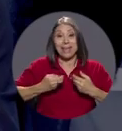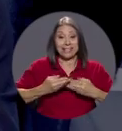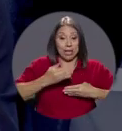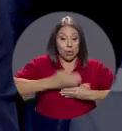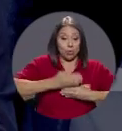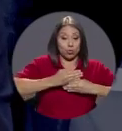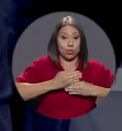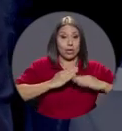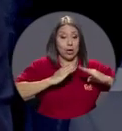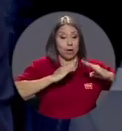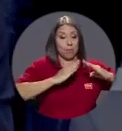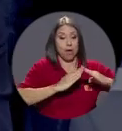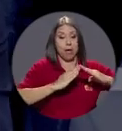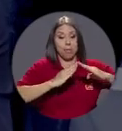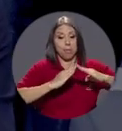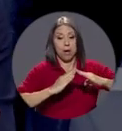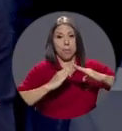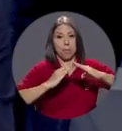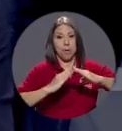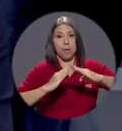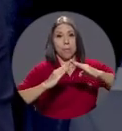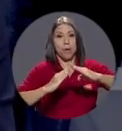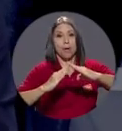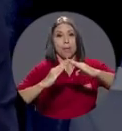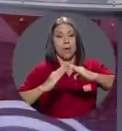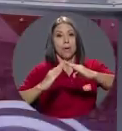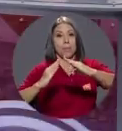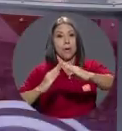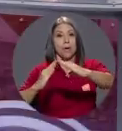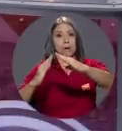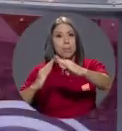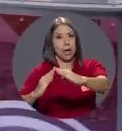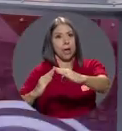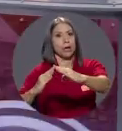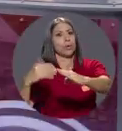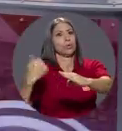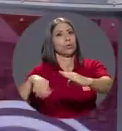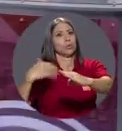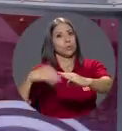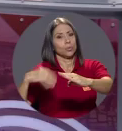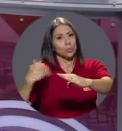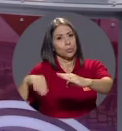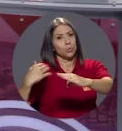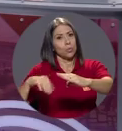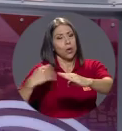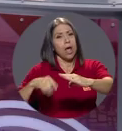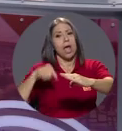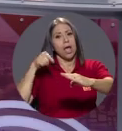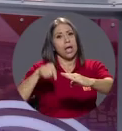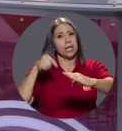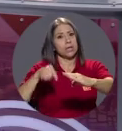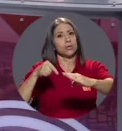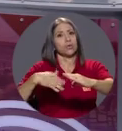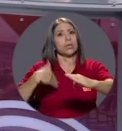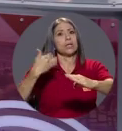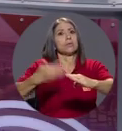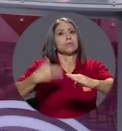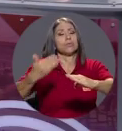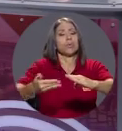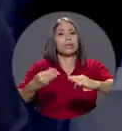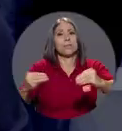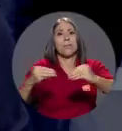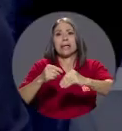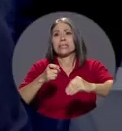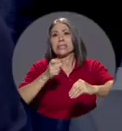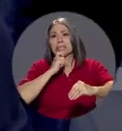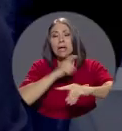en horizontal hace que en efecto tengamos nosotros que ir detrás con un costo de infraestructura que es muy alto, y tiene toda la razón. Ahora, el